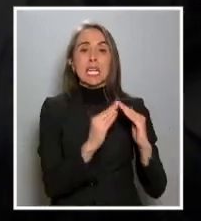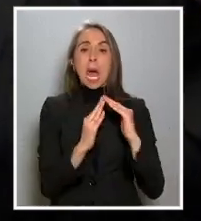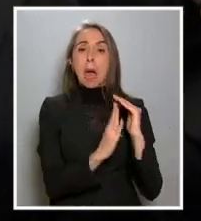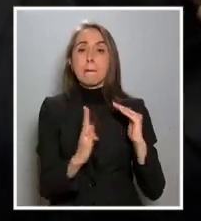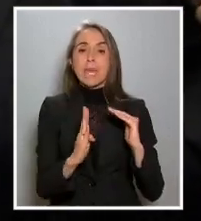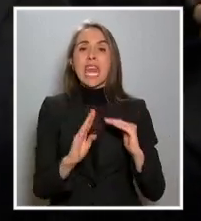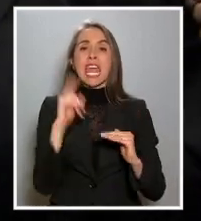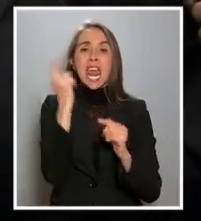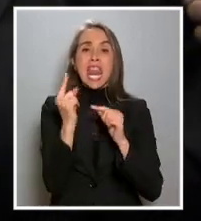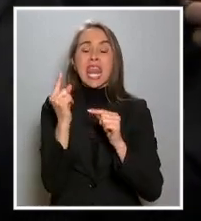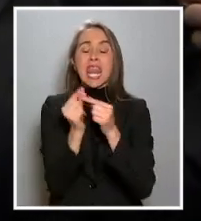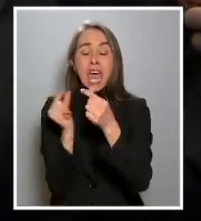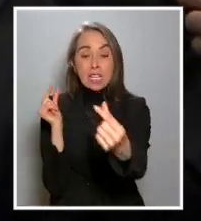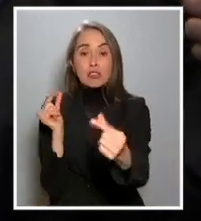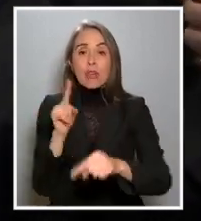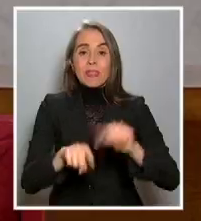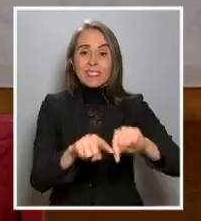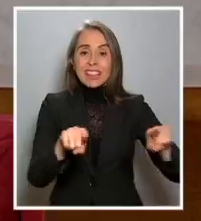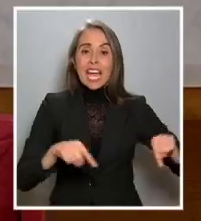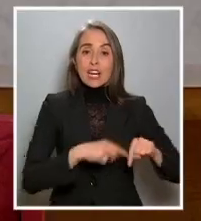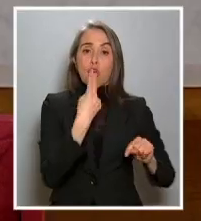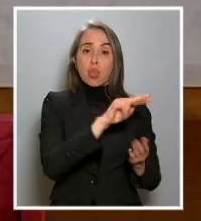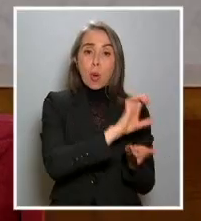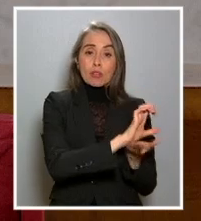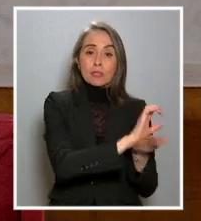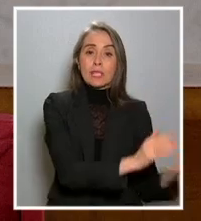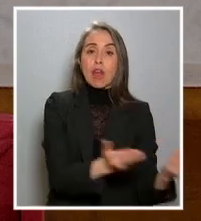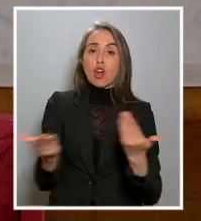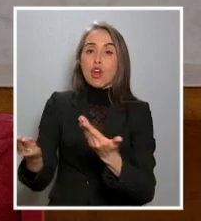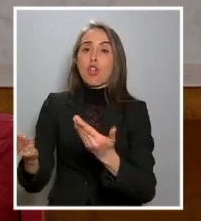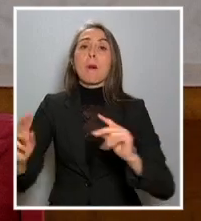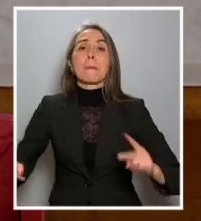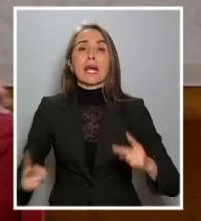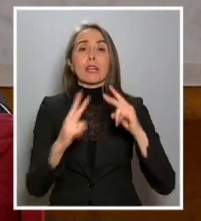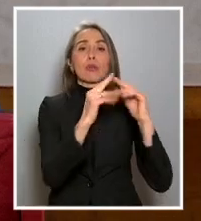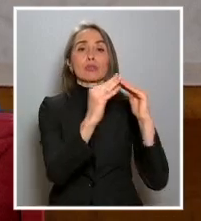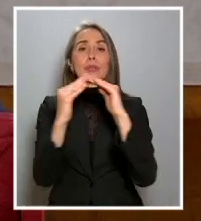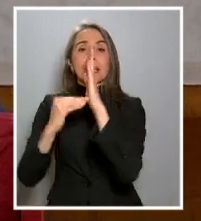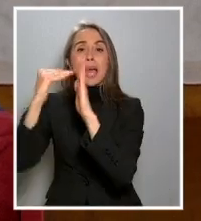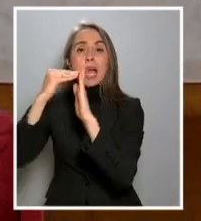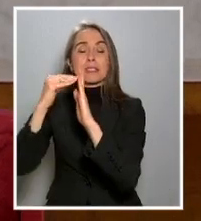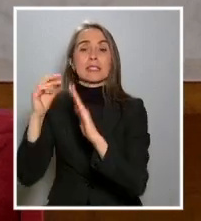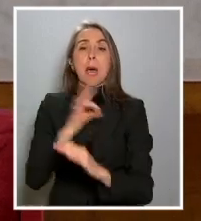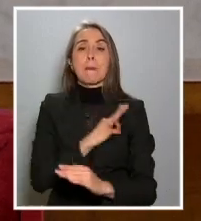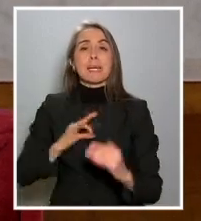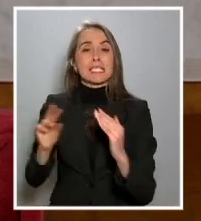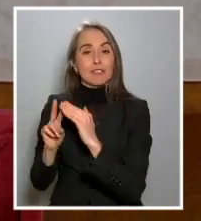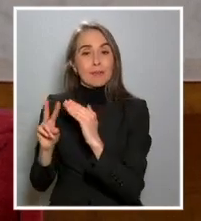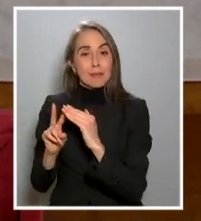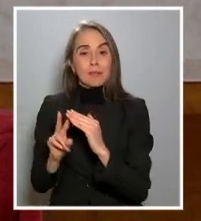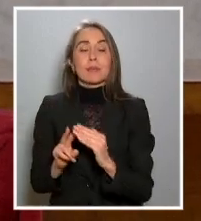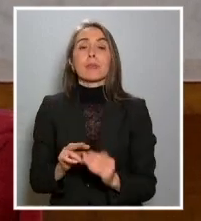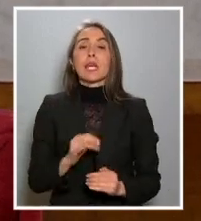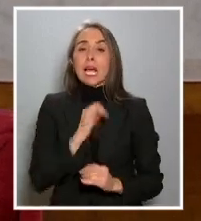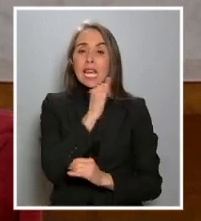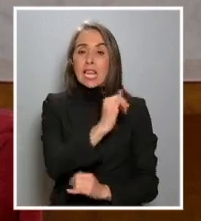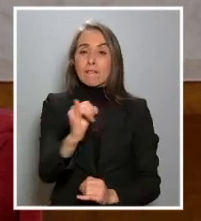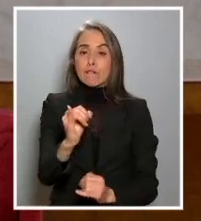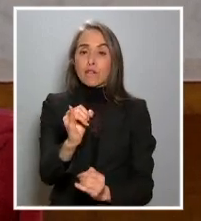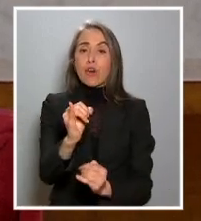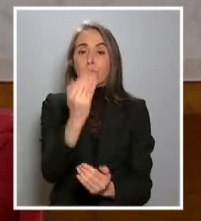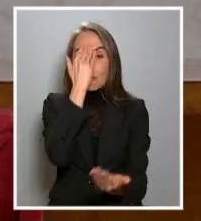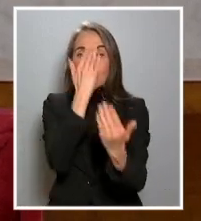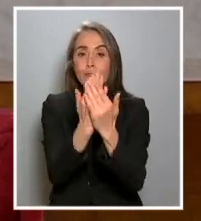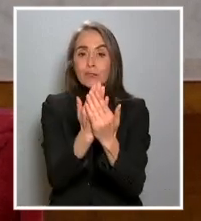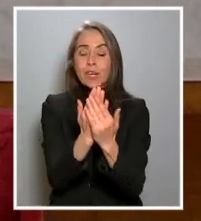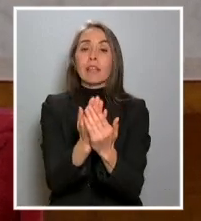de terrenos fiscales para poder alcanzar este objetivo. Hoy Doy cuenta ante este Congreso y al país